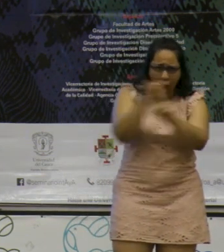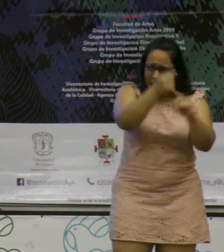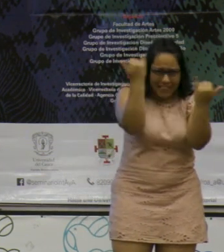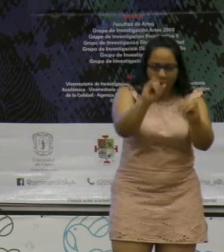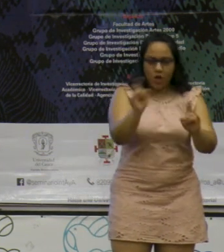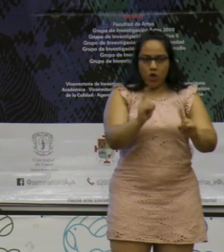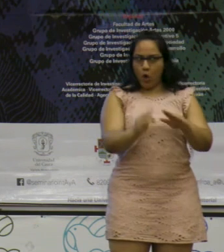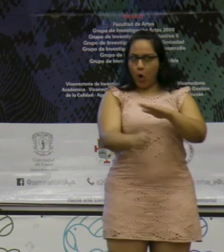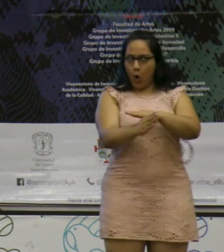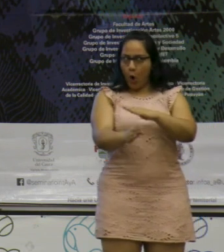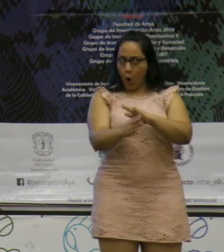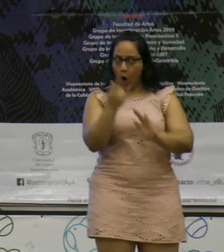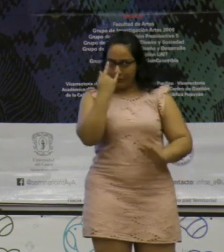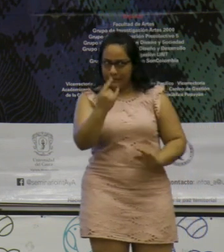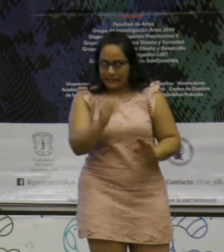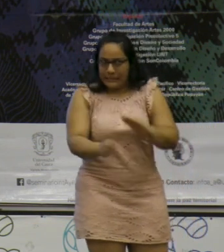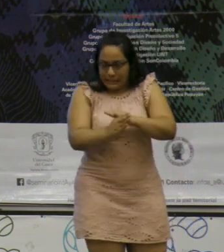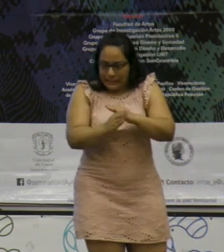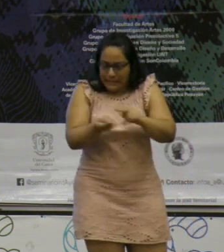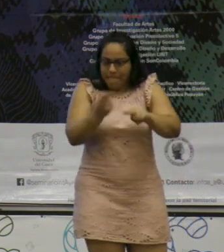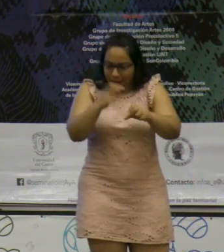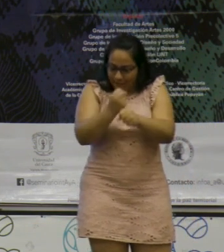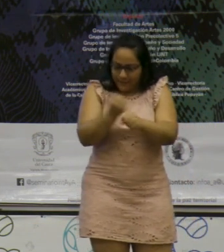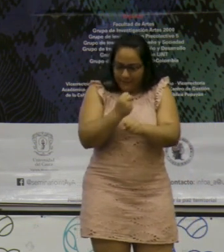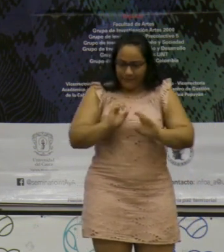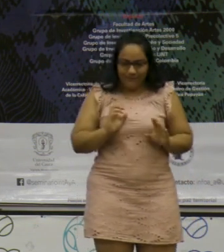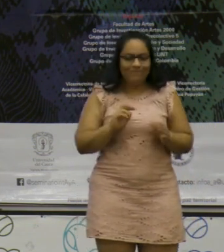sigue trabajando.